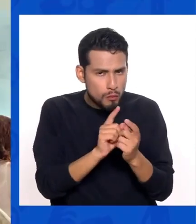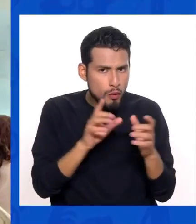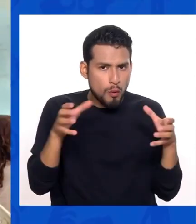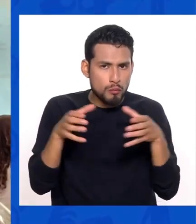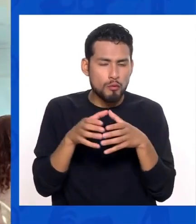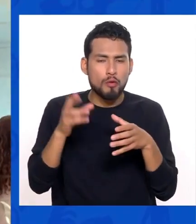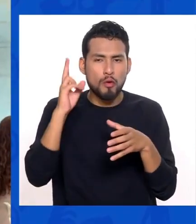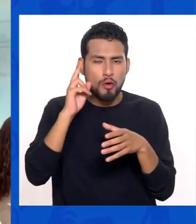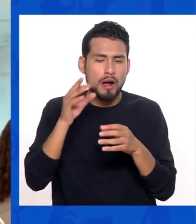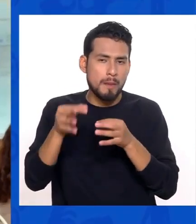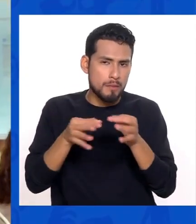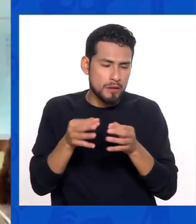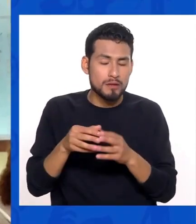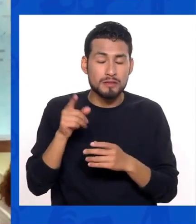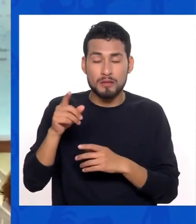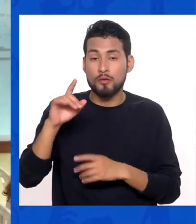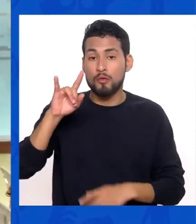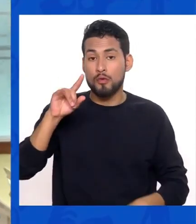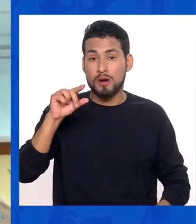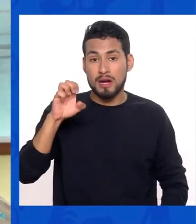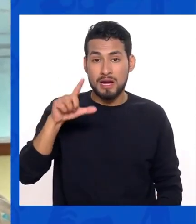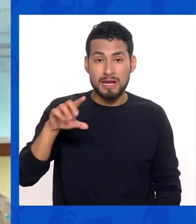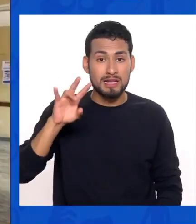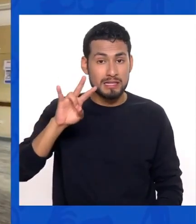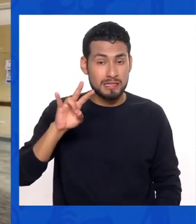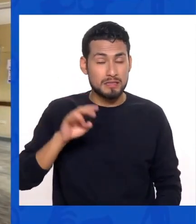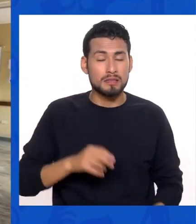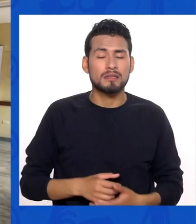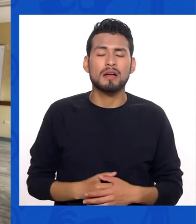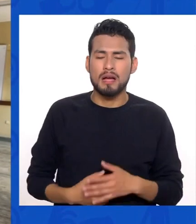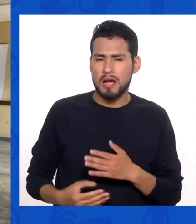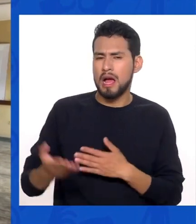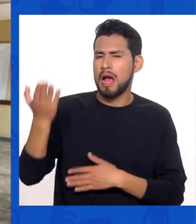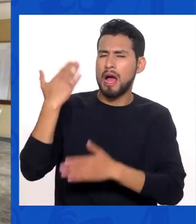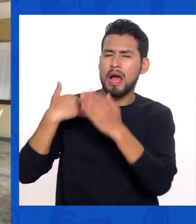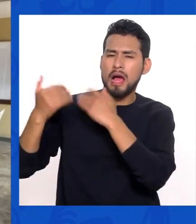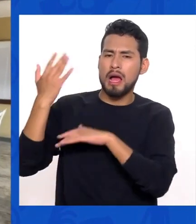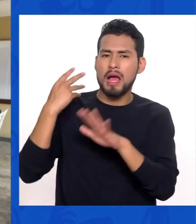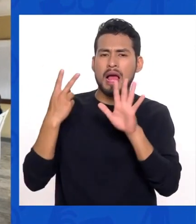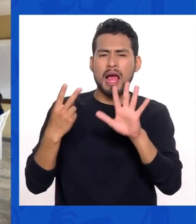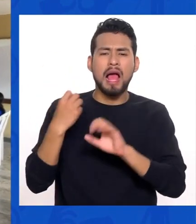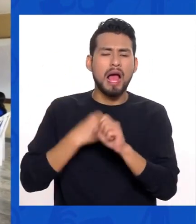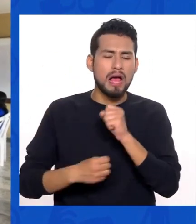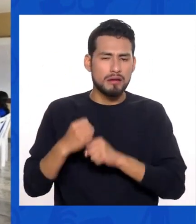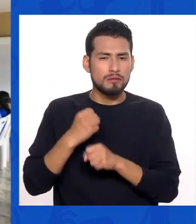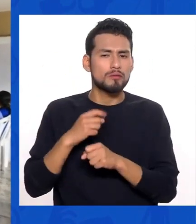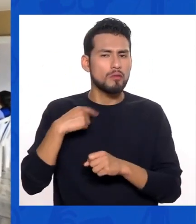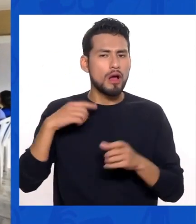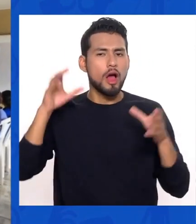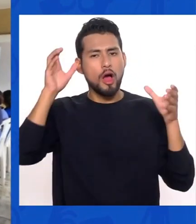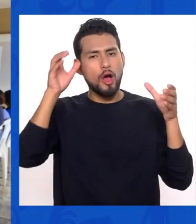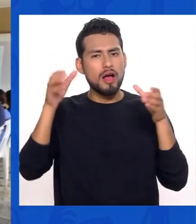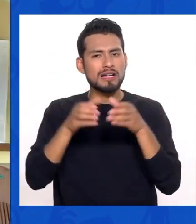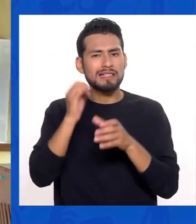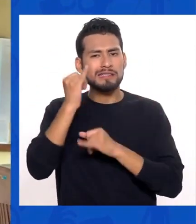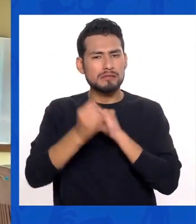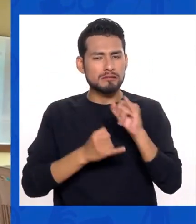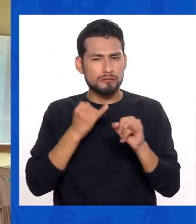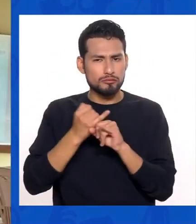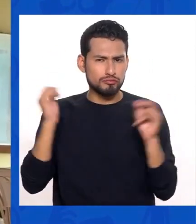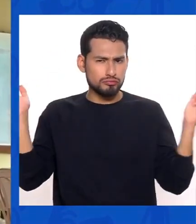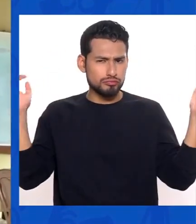encuentros, específicamente en el caso de la UGEL 7, hace 7 años venimos realizando congresos internacionales, bueno, en